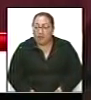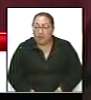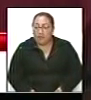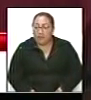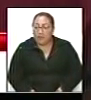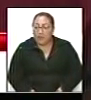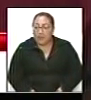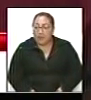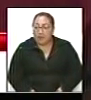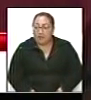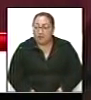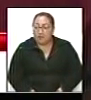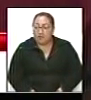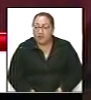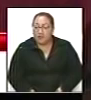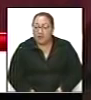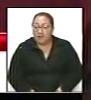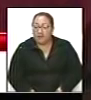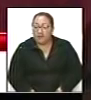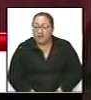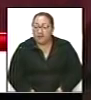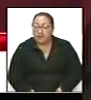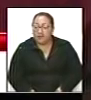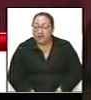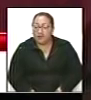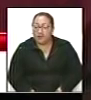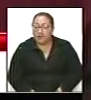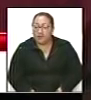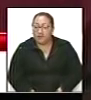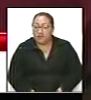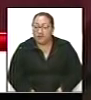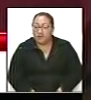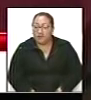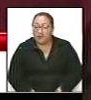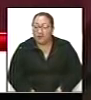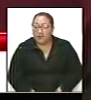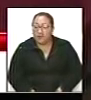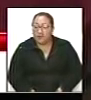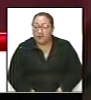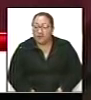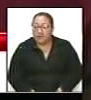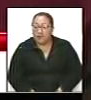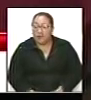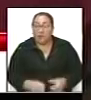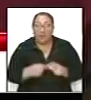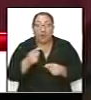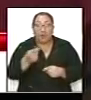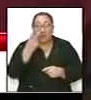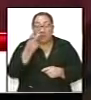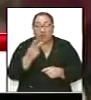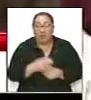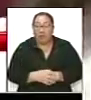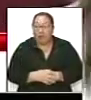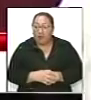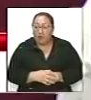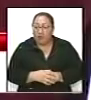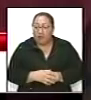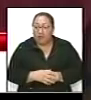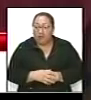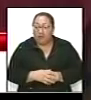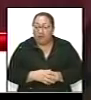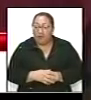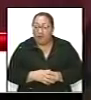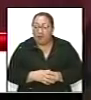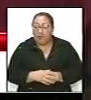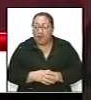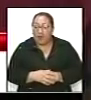sumaron enero, además de que le sumaron los otros tipos de dotaciones de combustible, como ya lo expliqué. Y entonces veamos en la